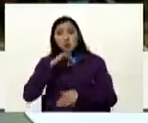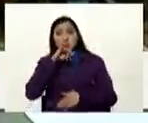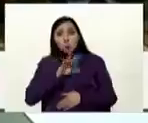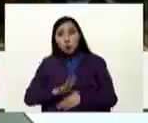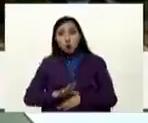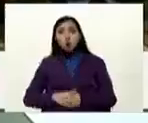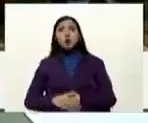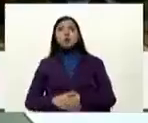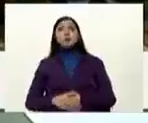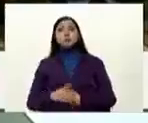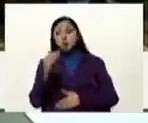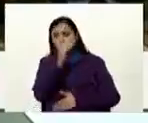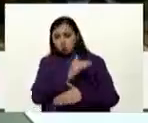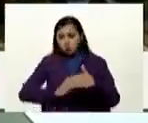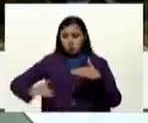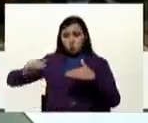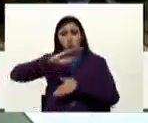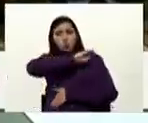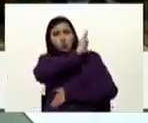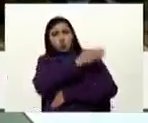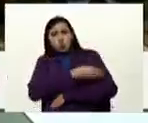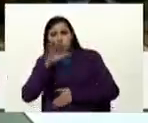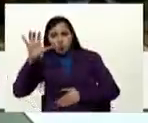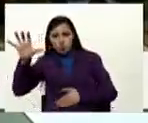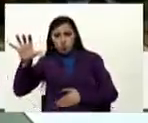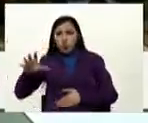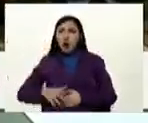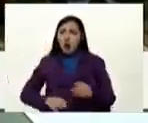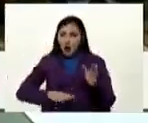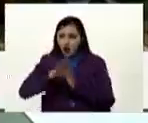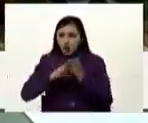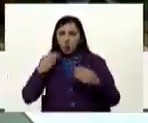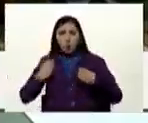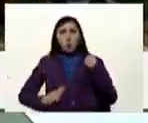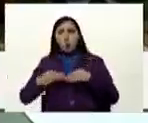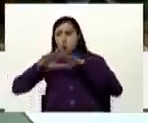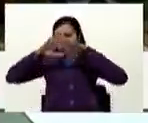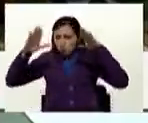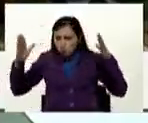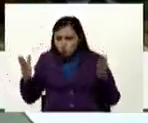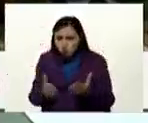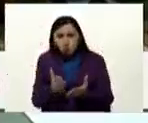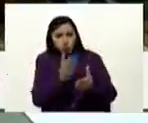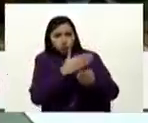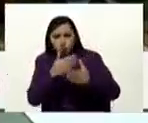una superpotencia preocupada por el desarrollo global, compartido,